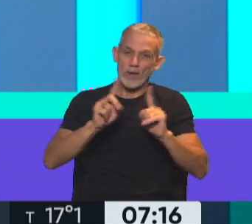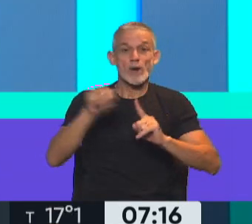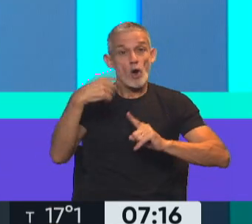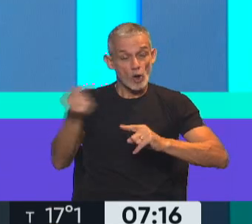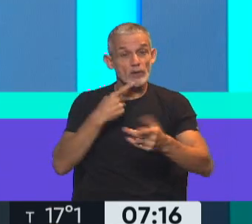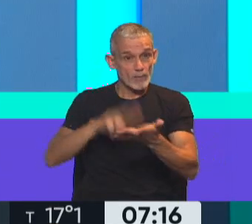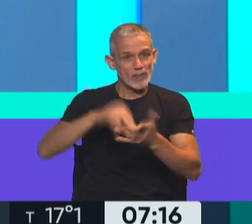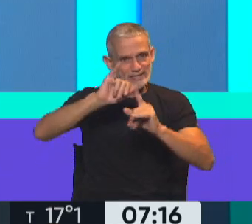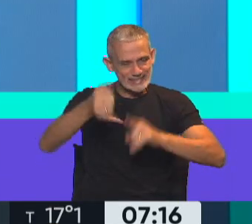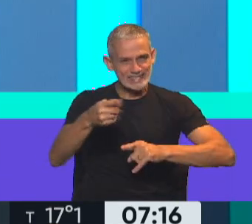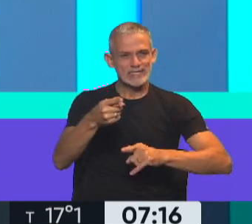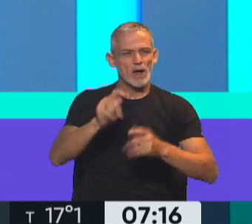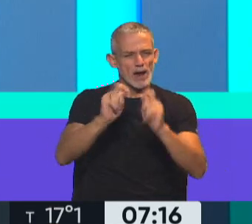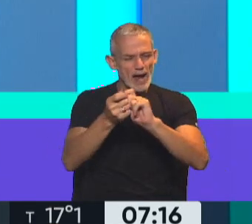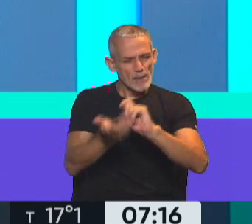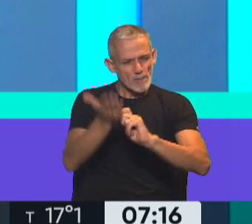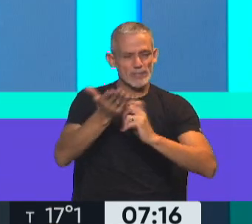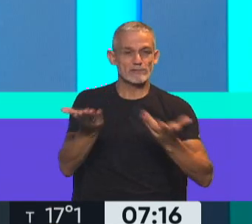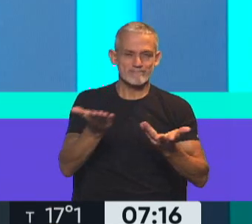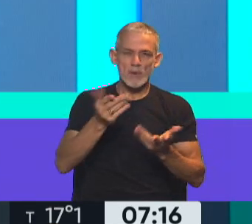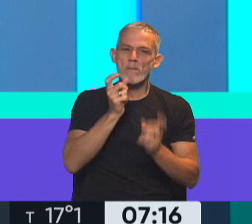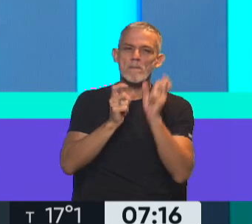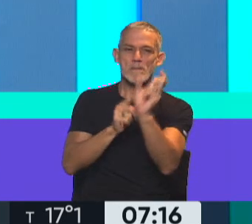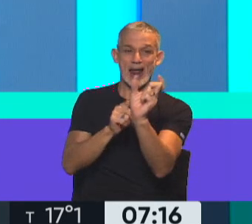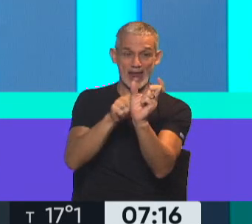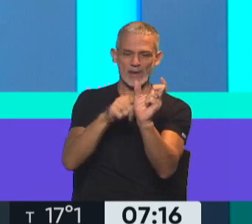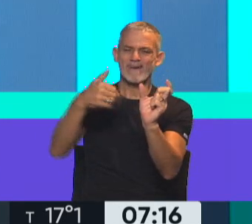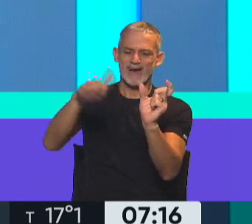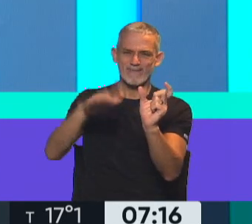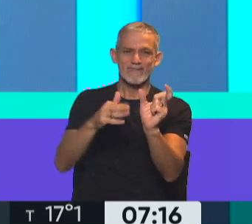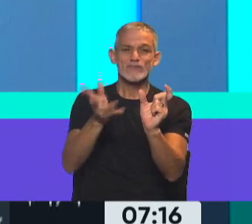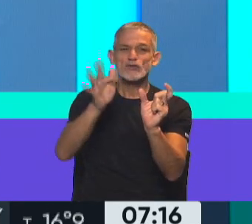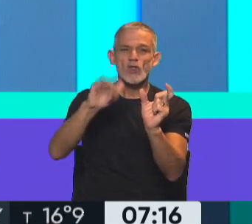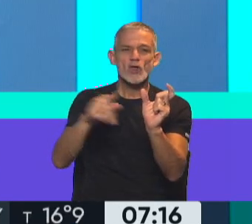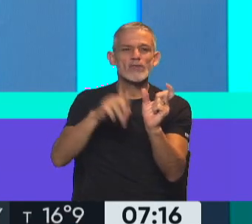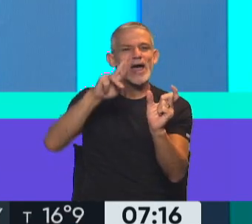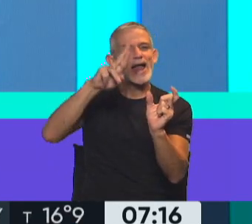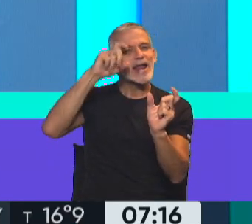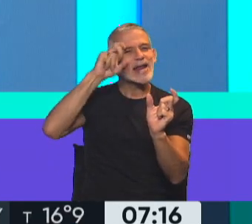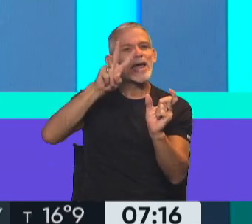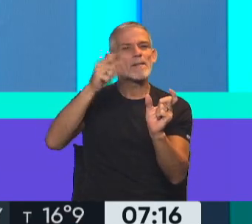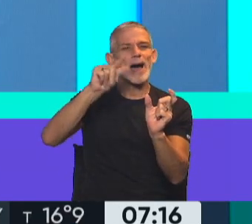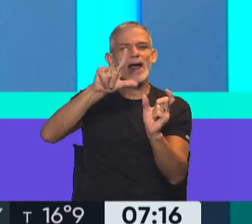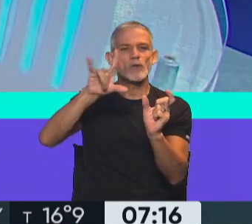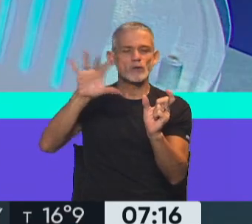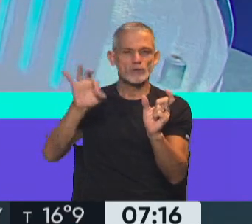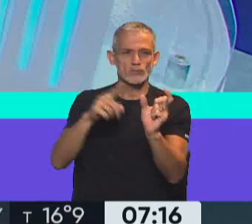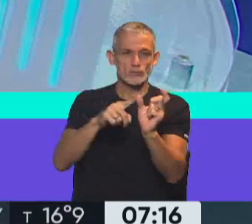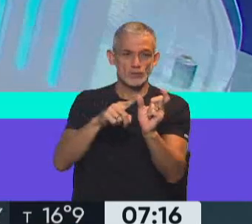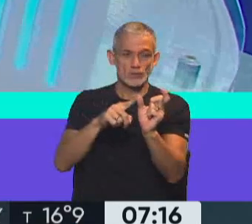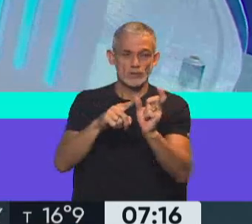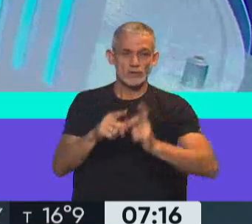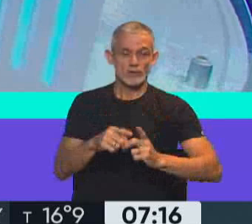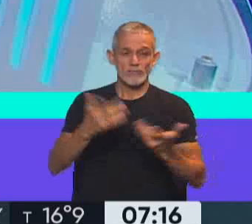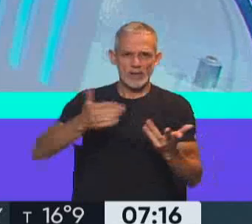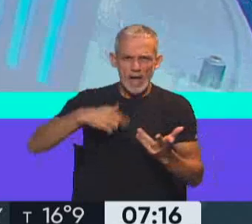donde va a haber modificaciones. Y ya te hablo de una palabra que vamos a escuchar mucho que es revalúo inmobiliario. Sí, la